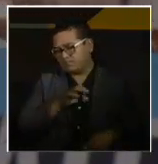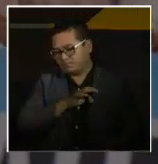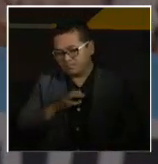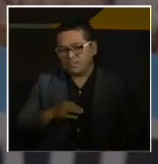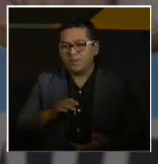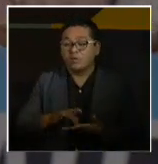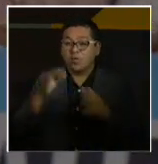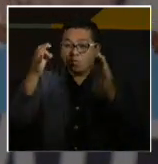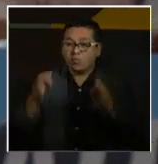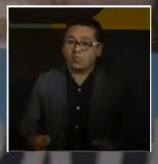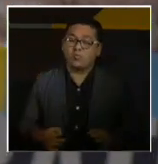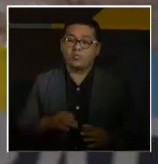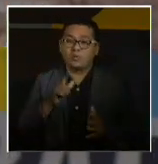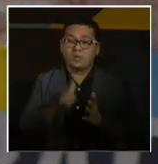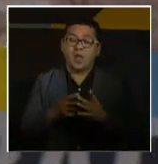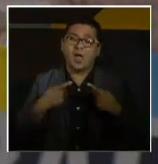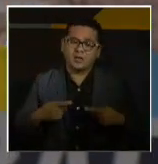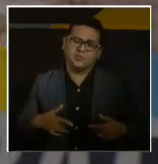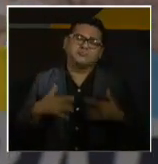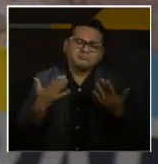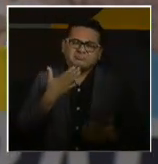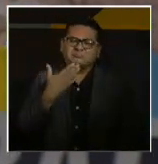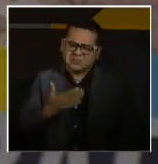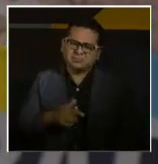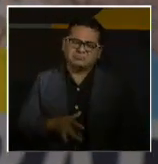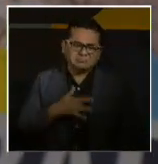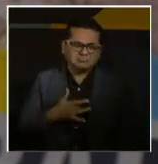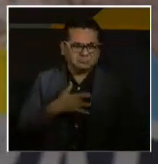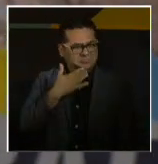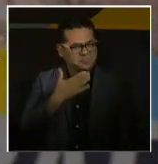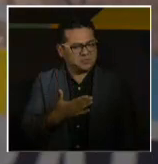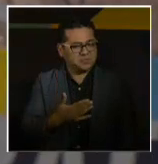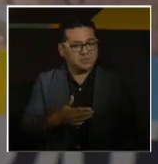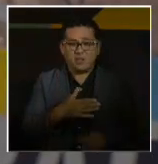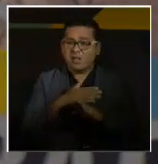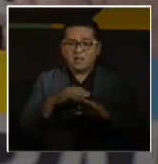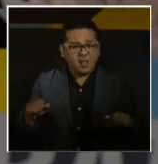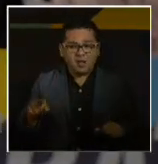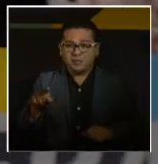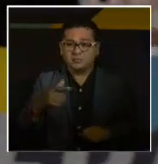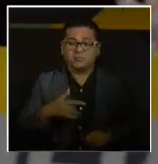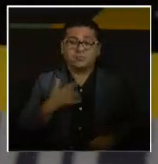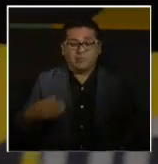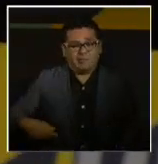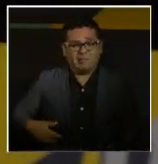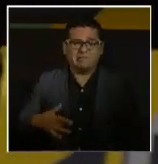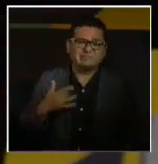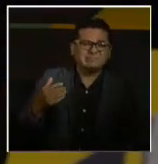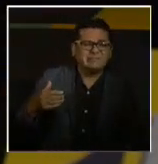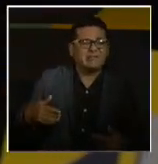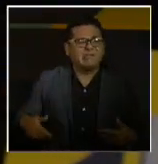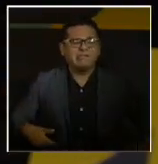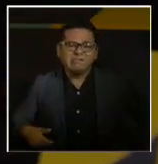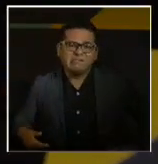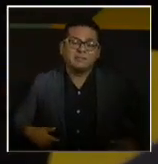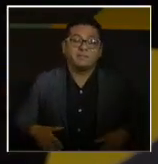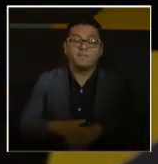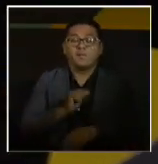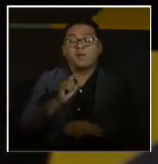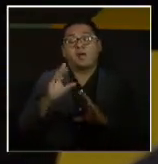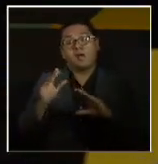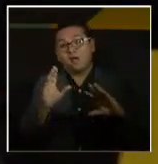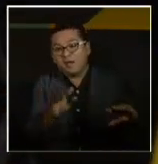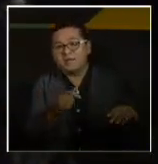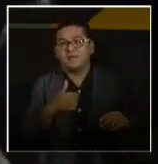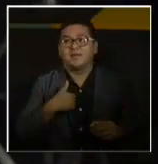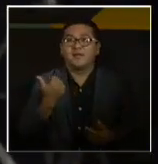que dar las garantías para que la gente se sienta cómoda denunciando. Nadie va a salir a denunciar si no se siente cómoda. Esto se tiene que dar mediante la